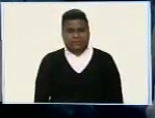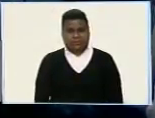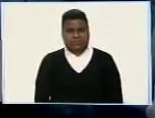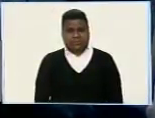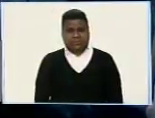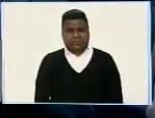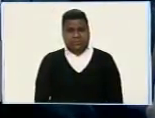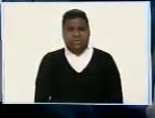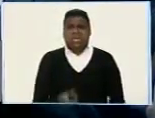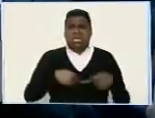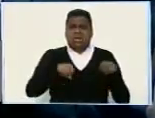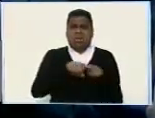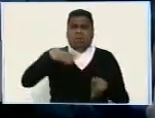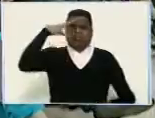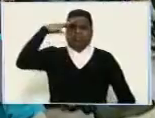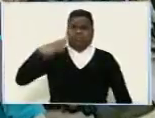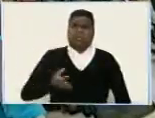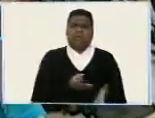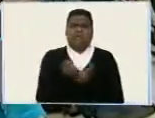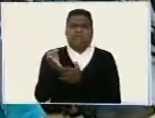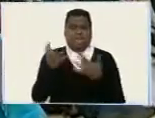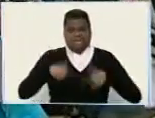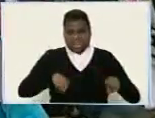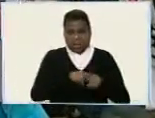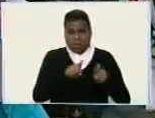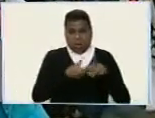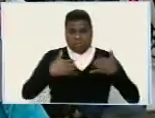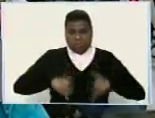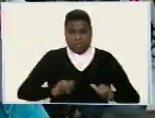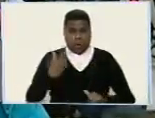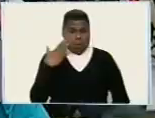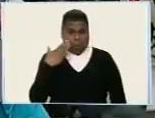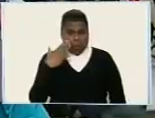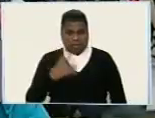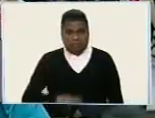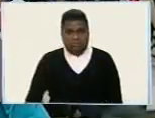como un soldado leal, como un hijo a su padre,